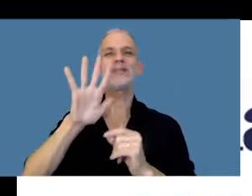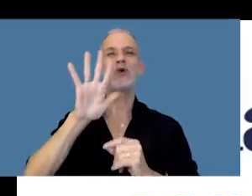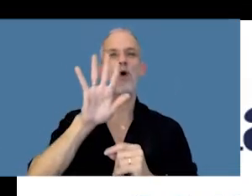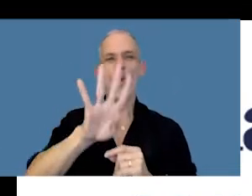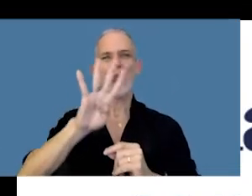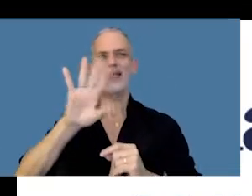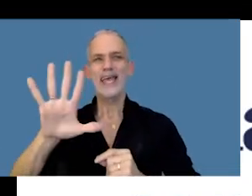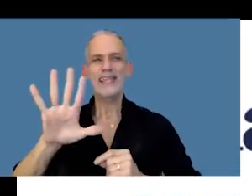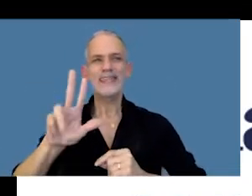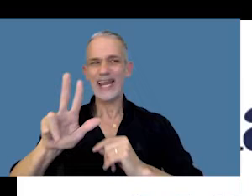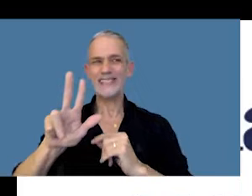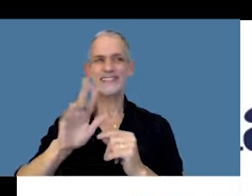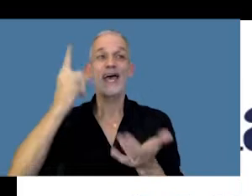decreto